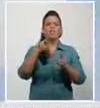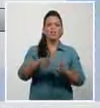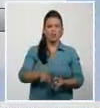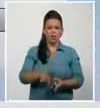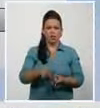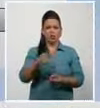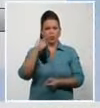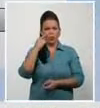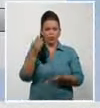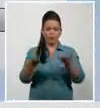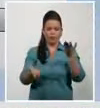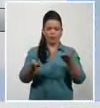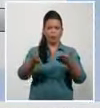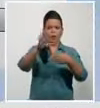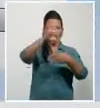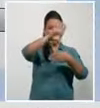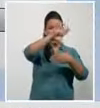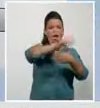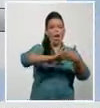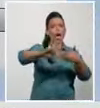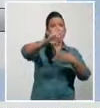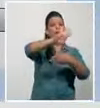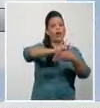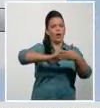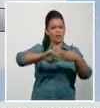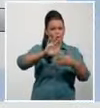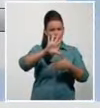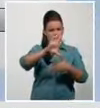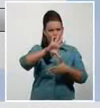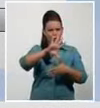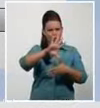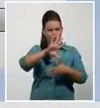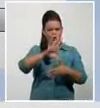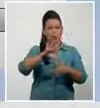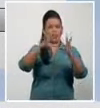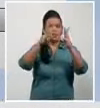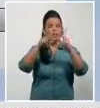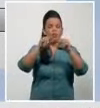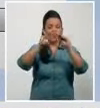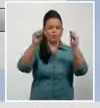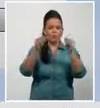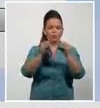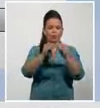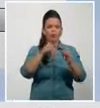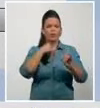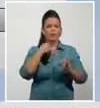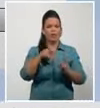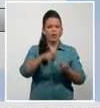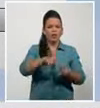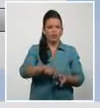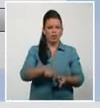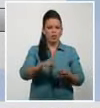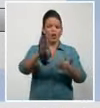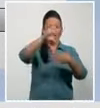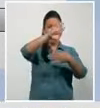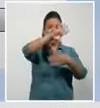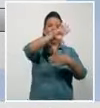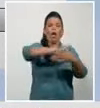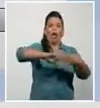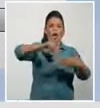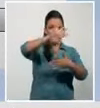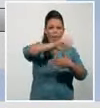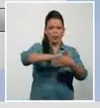la región de las Américas, perdónenme, el acumulado de fallecidos en la región de las Américas es